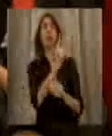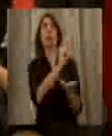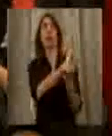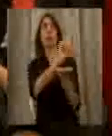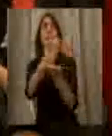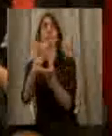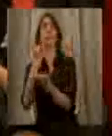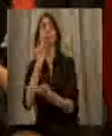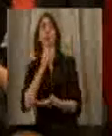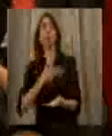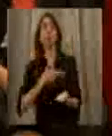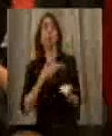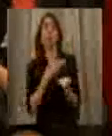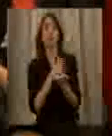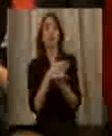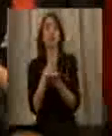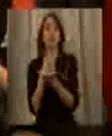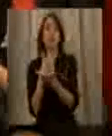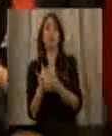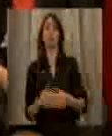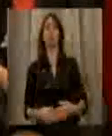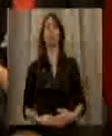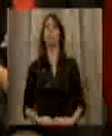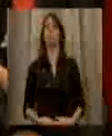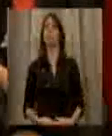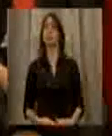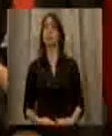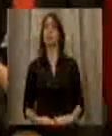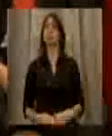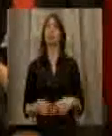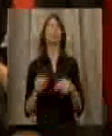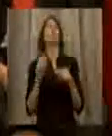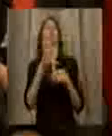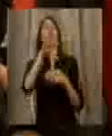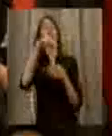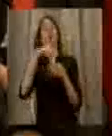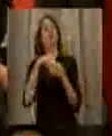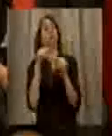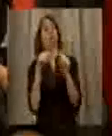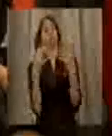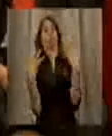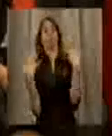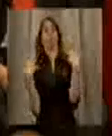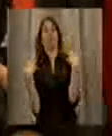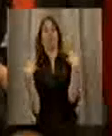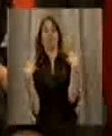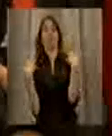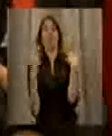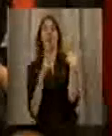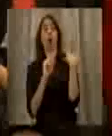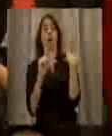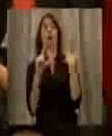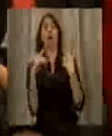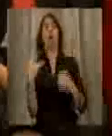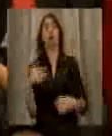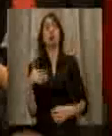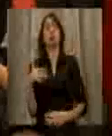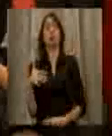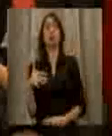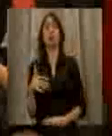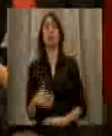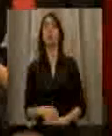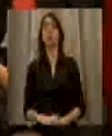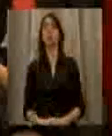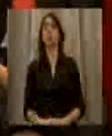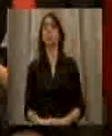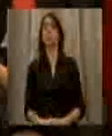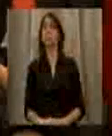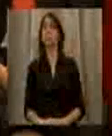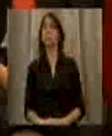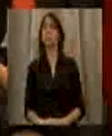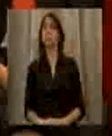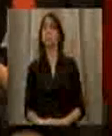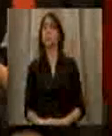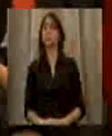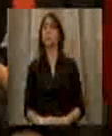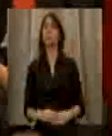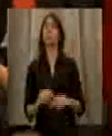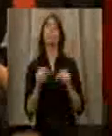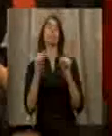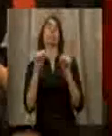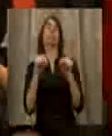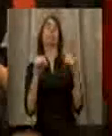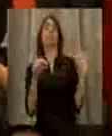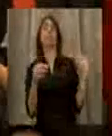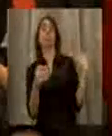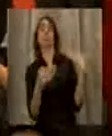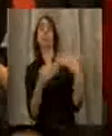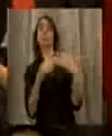posee. Dentro de este rol, también muy importante, ha sido el tema durante